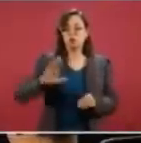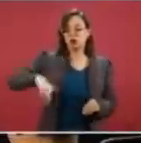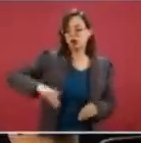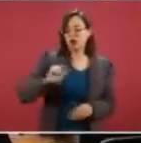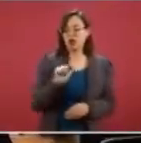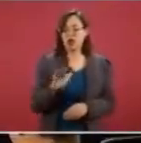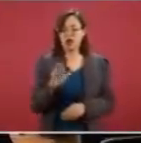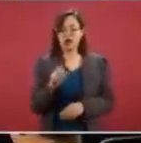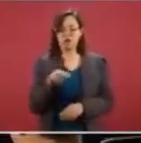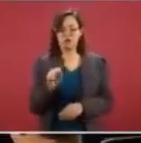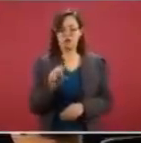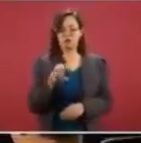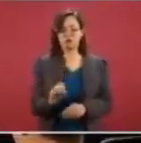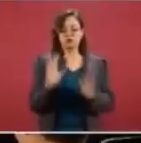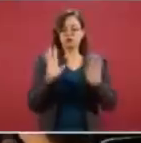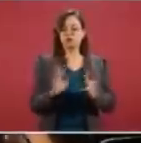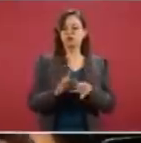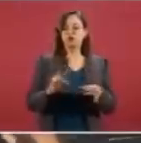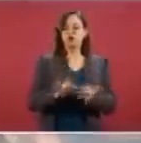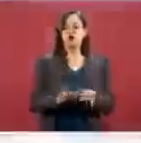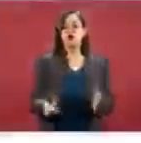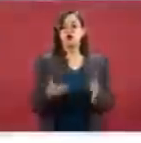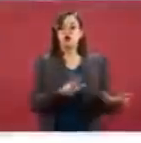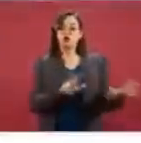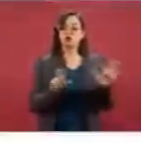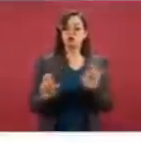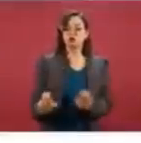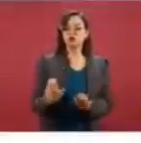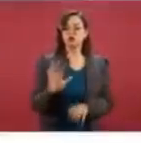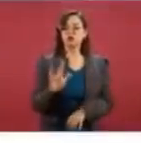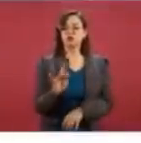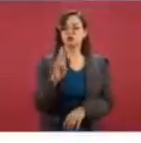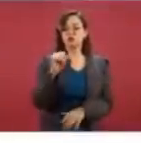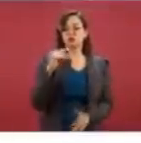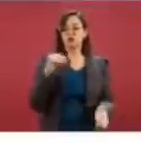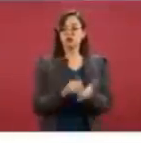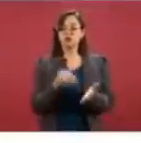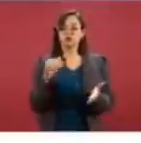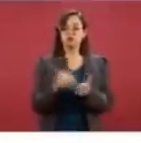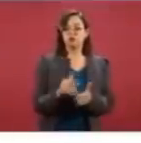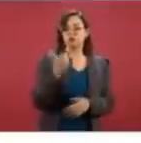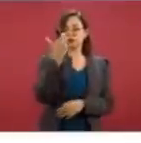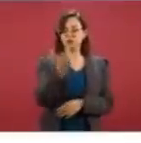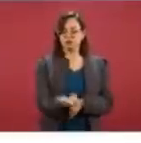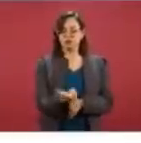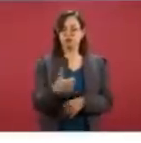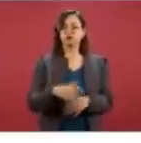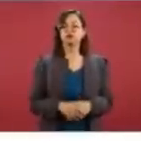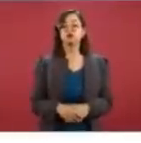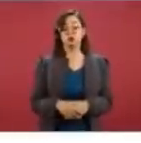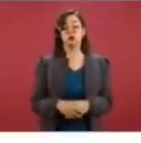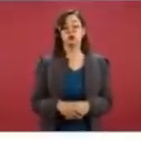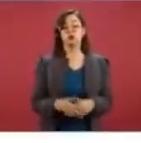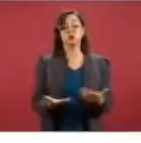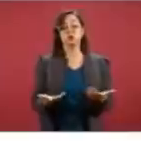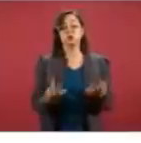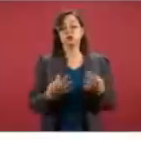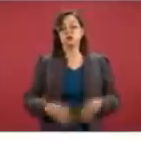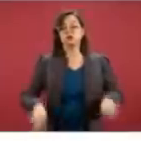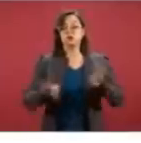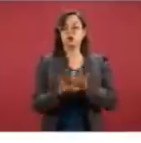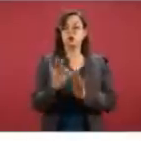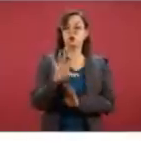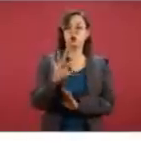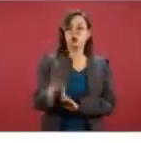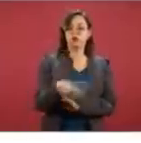Alfonso, 859 mil millones de pesos, es una cifra importante, más de 42